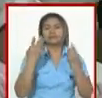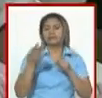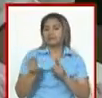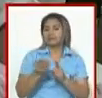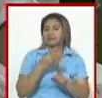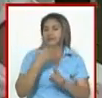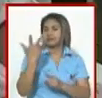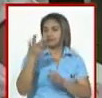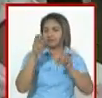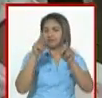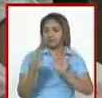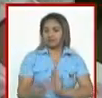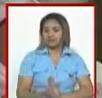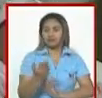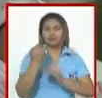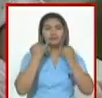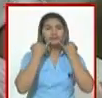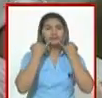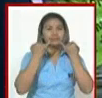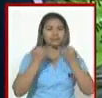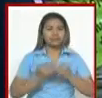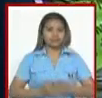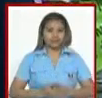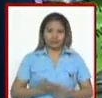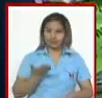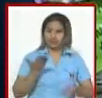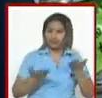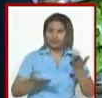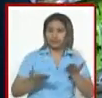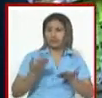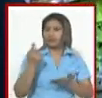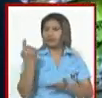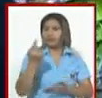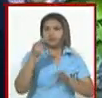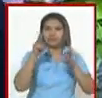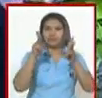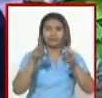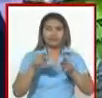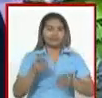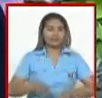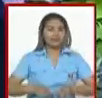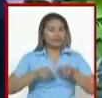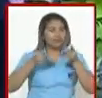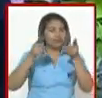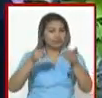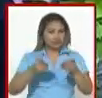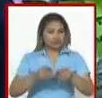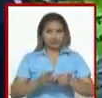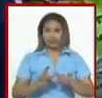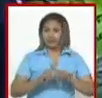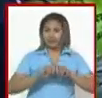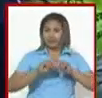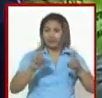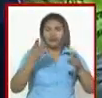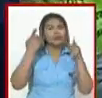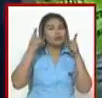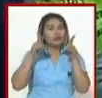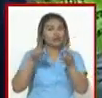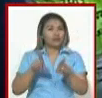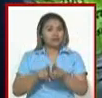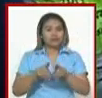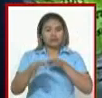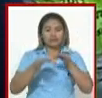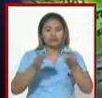otras personas ya prestaron su declaración informativa supuestamente hay una persona que ha sido denunciada pero de acuerdo a